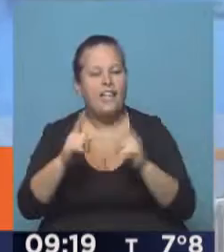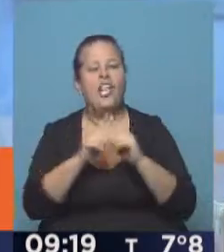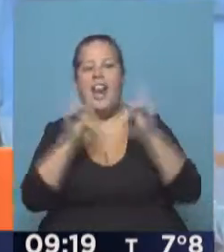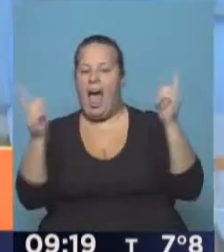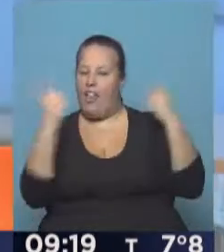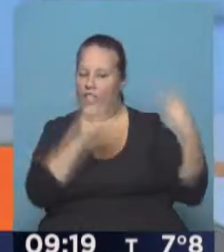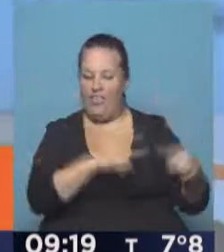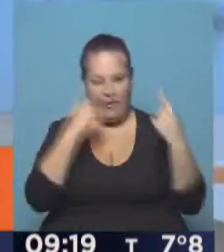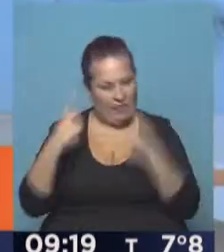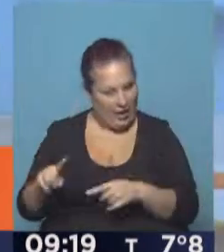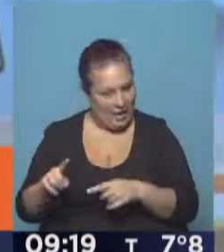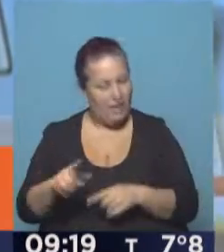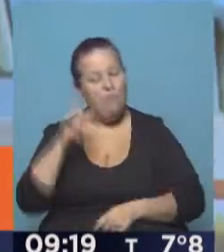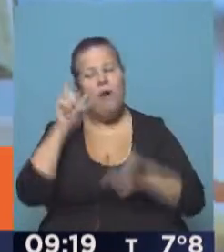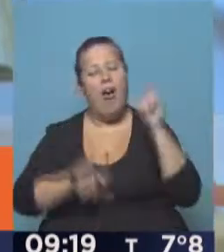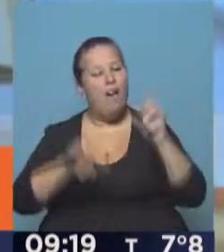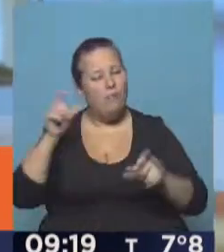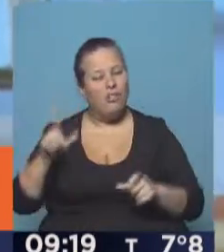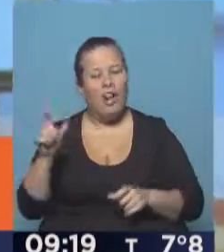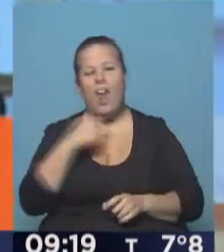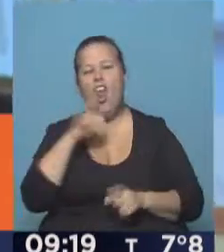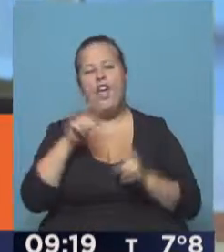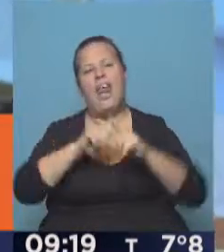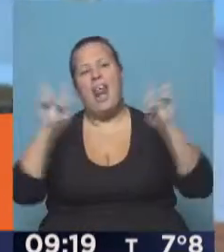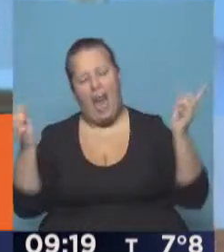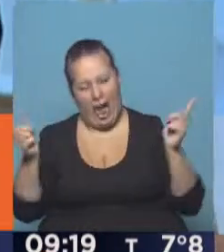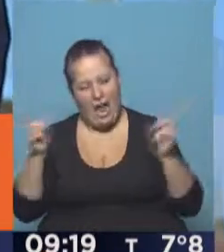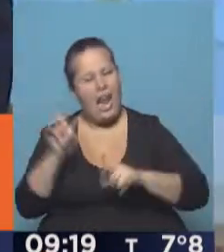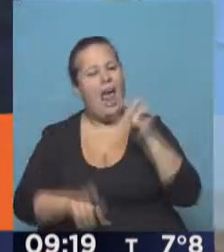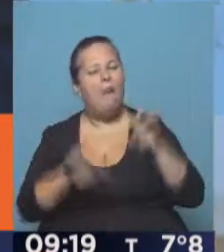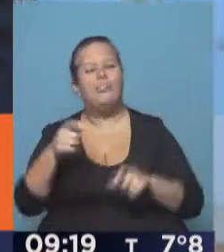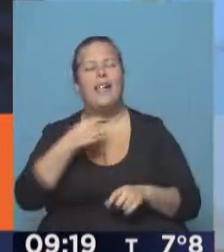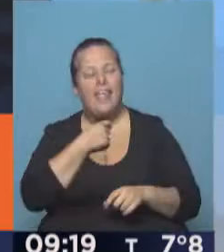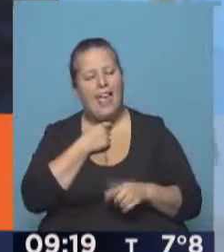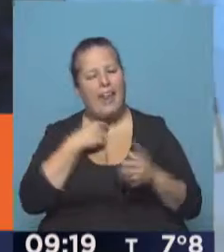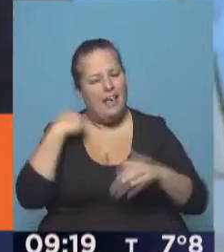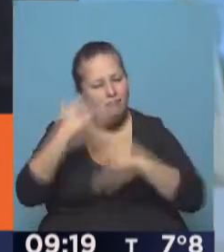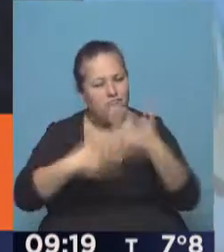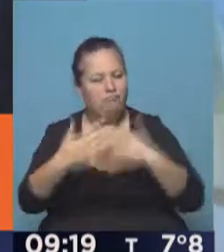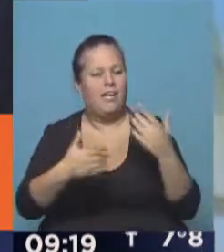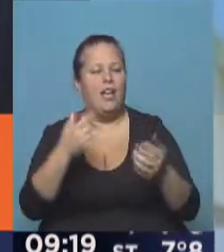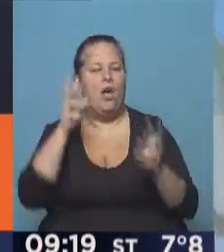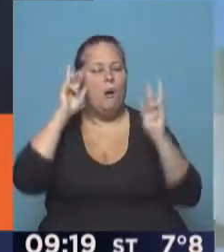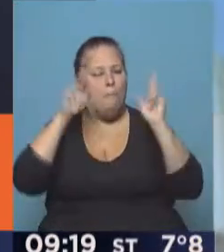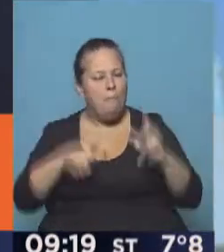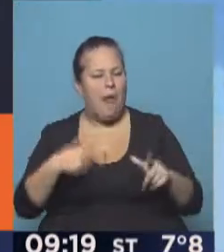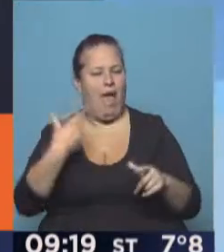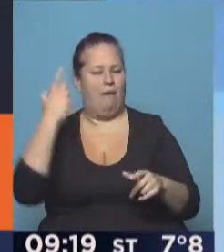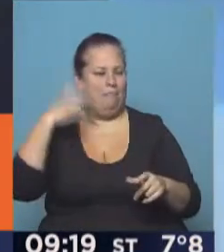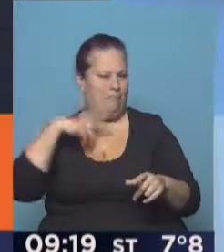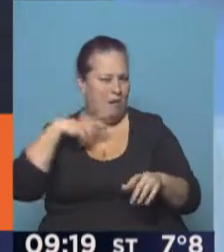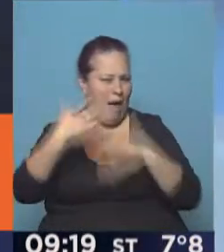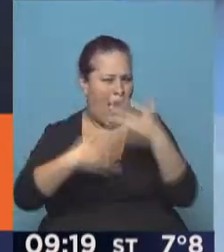duración. Porque la gente no quiere durar, la gente quiere desplegarse, tener proyectos